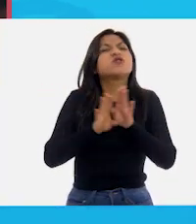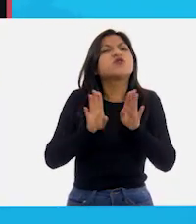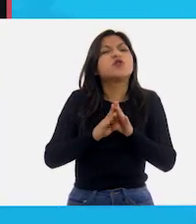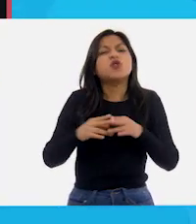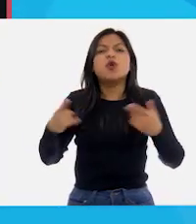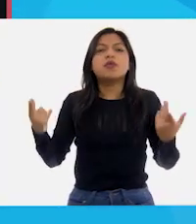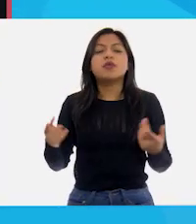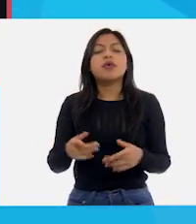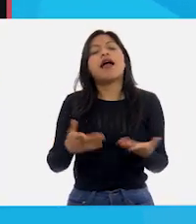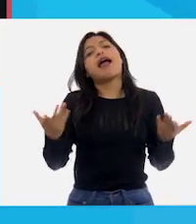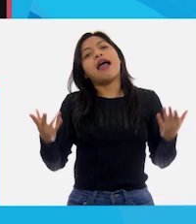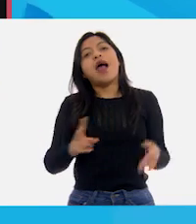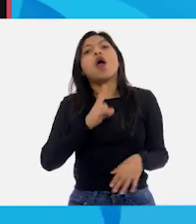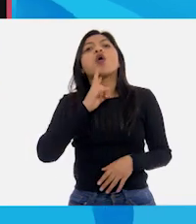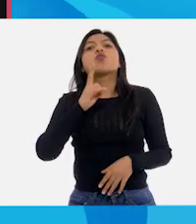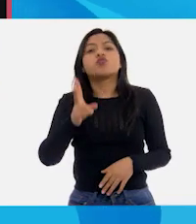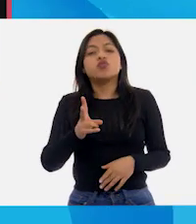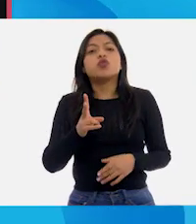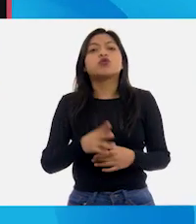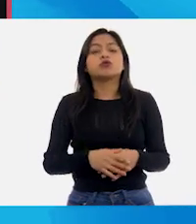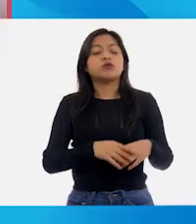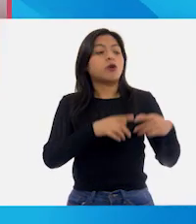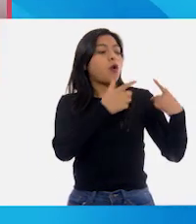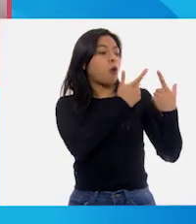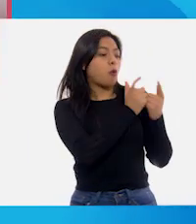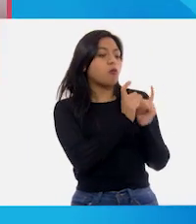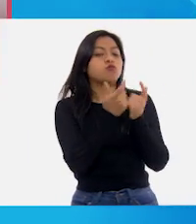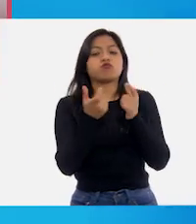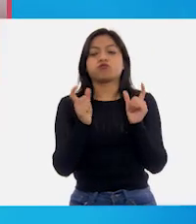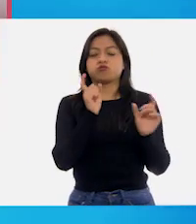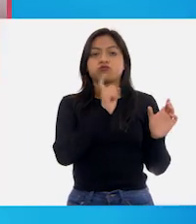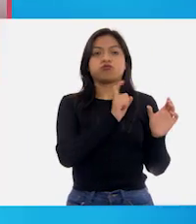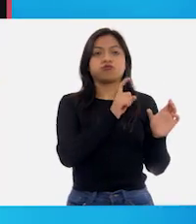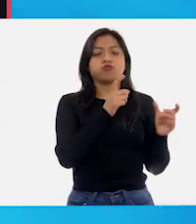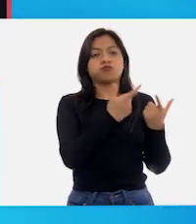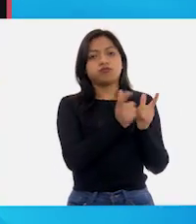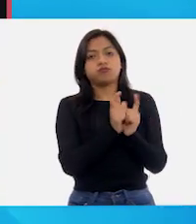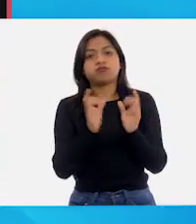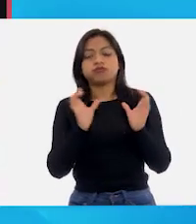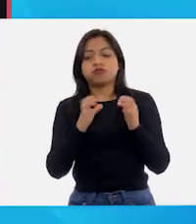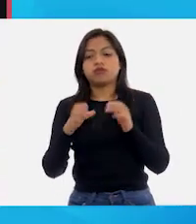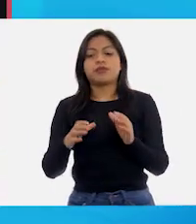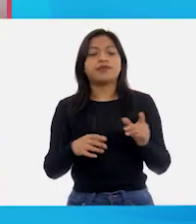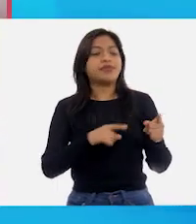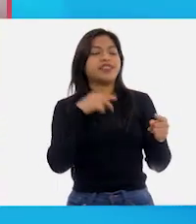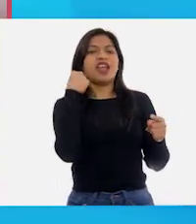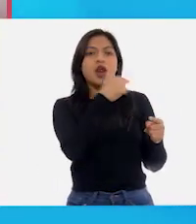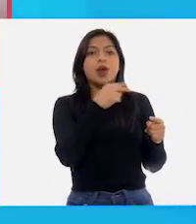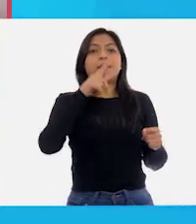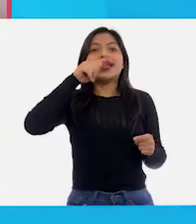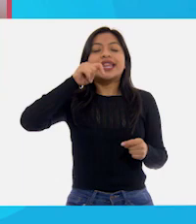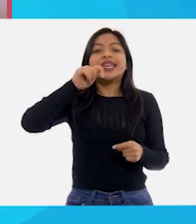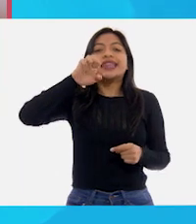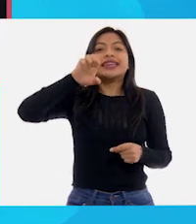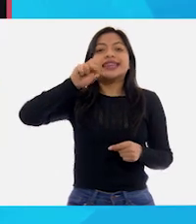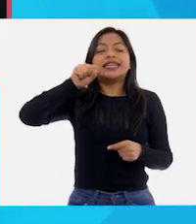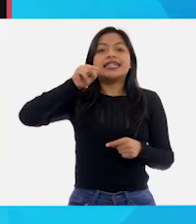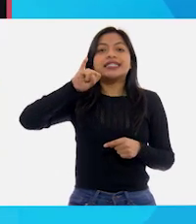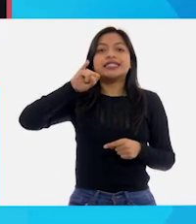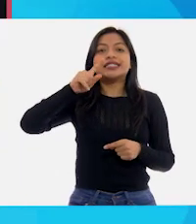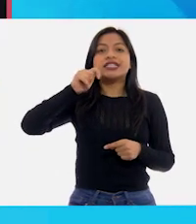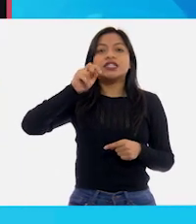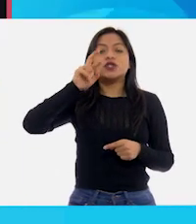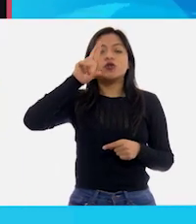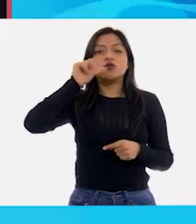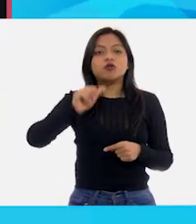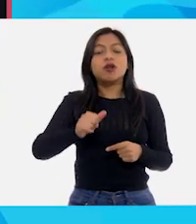Mari? Ay, pues las voces se clasifican en diferentes tesituras. Fíjate que en las